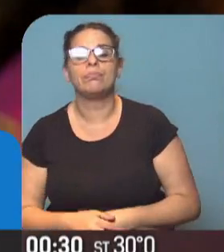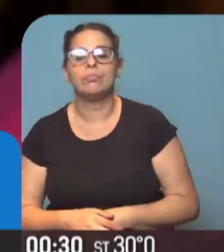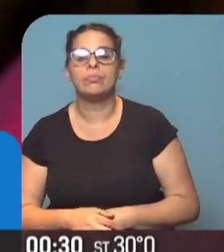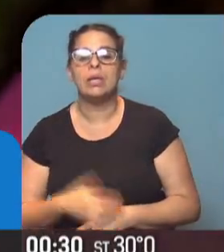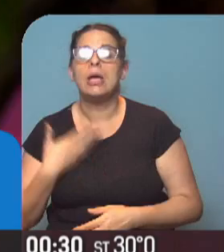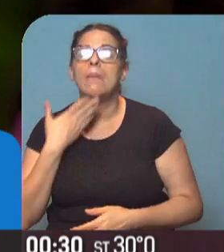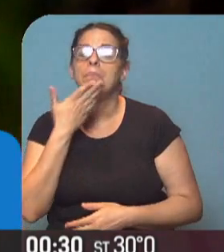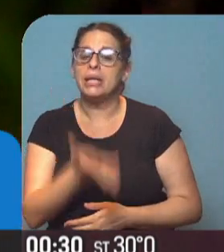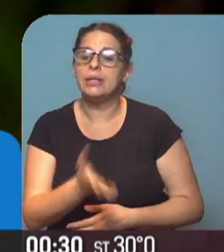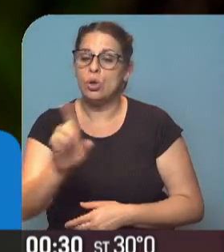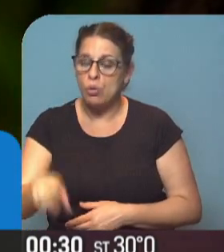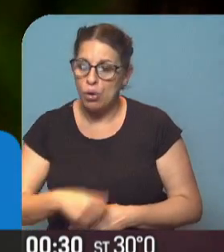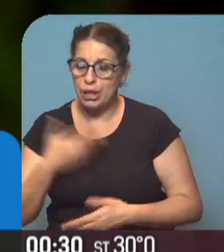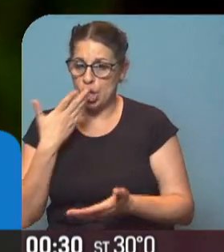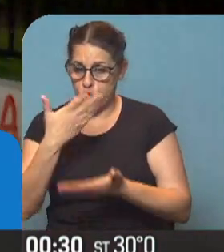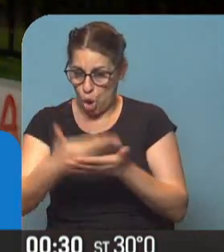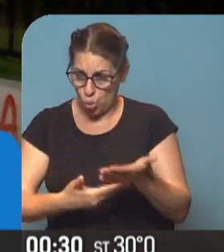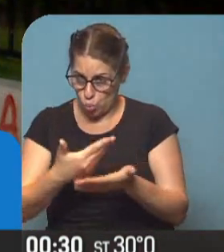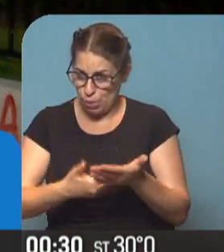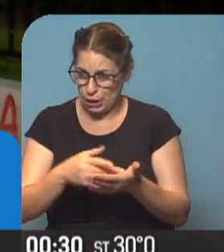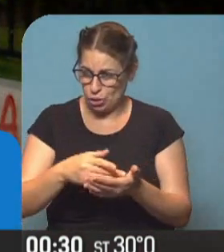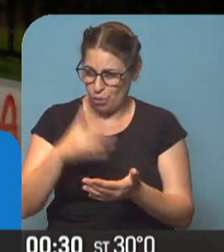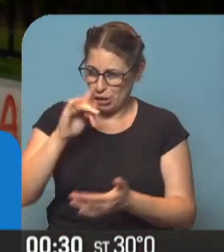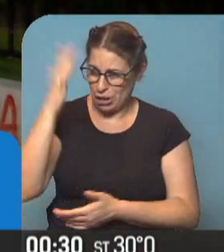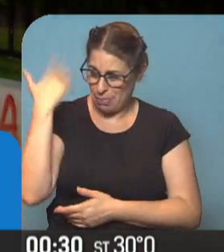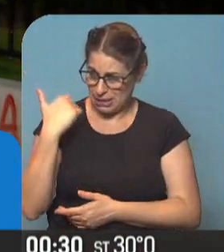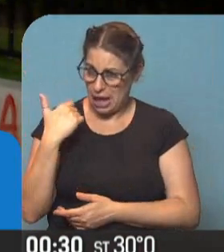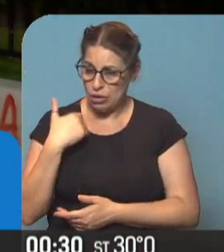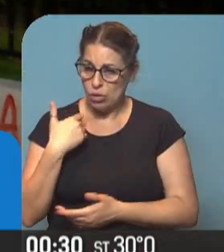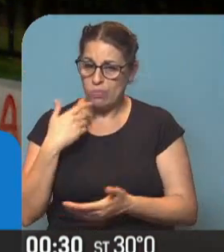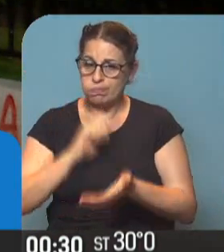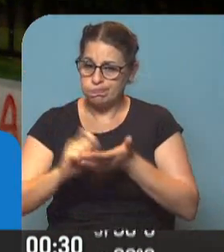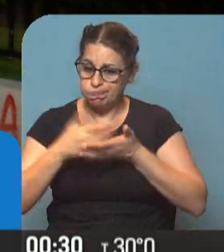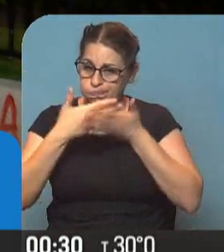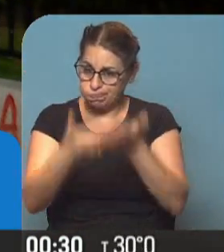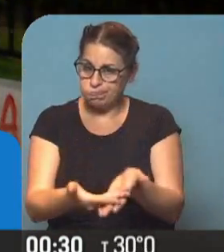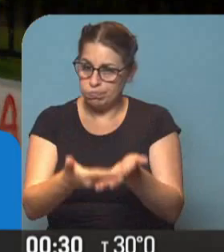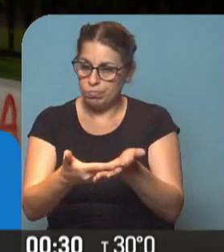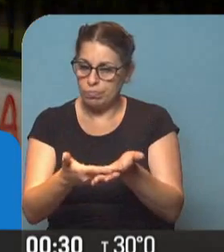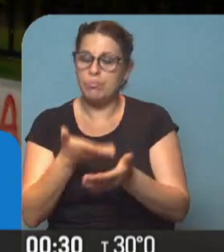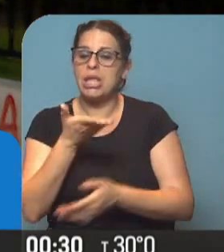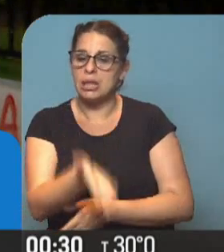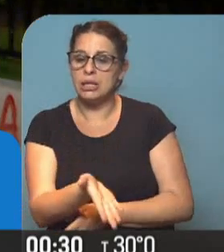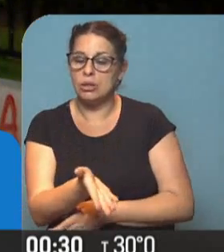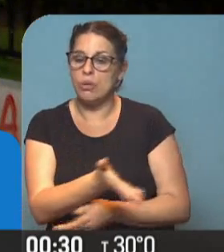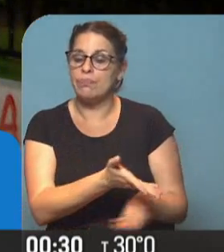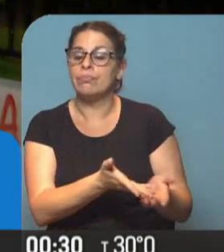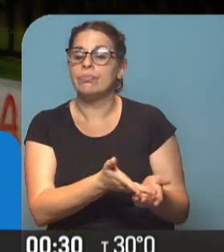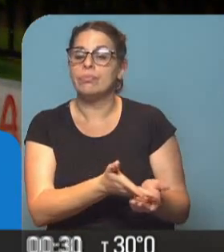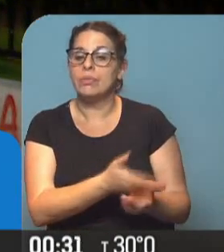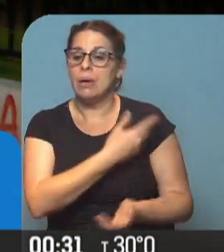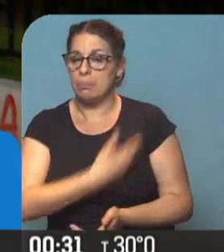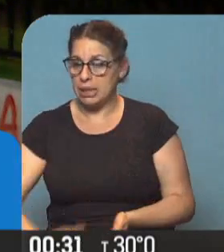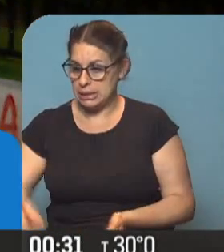plasmó mediante un documento el día miércoles anteayer fue recibido por el